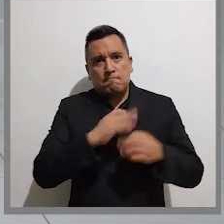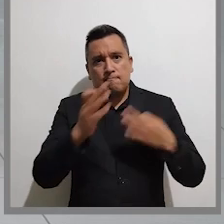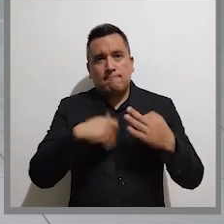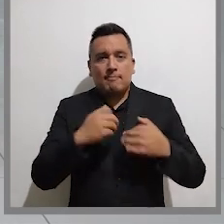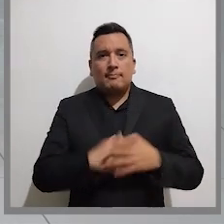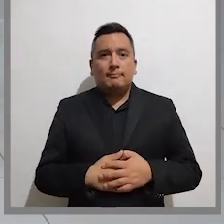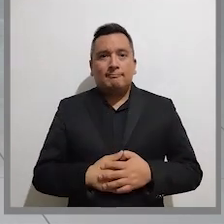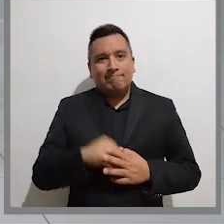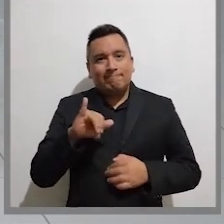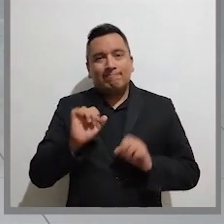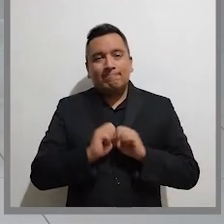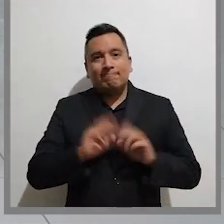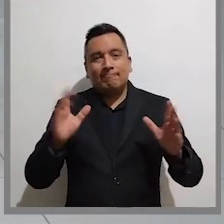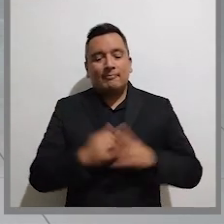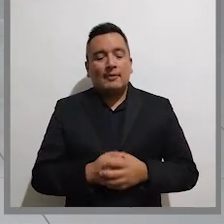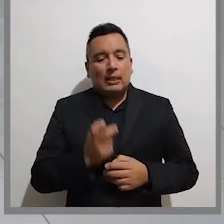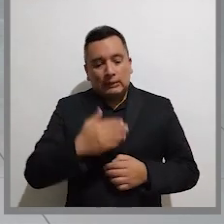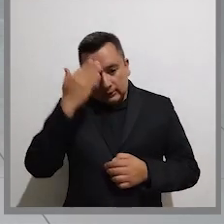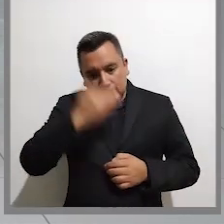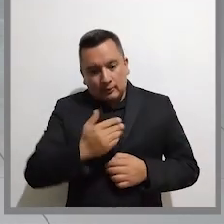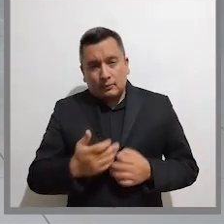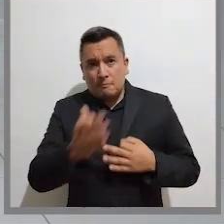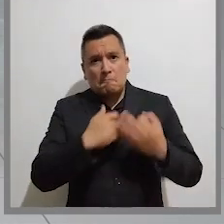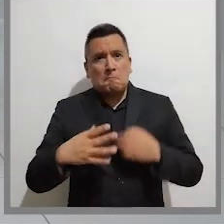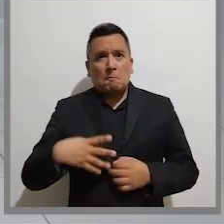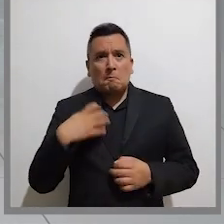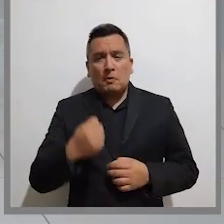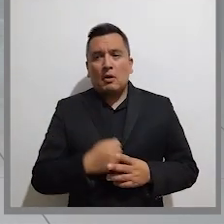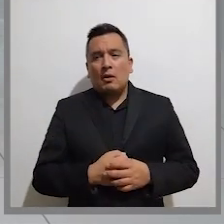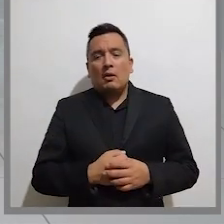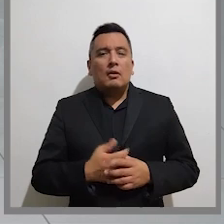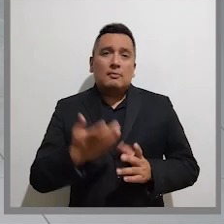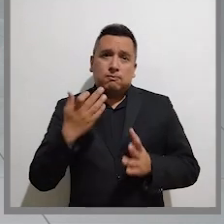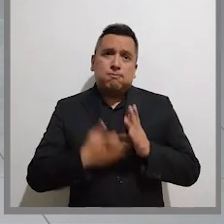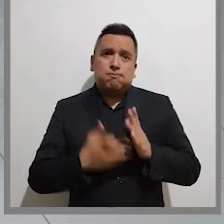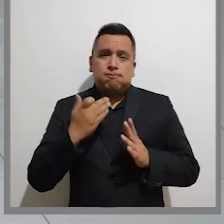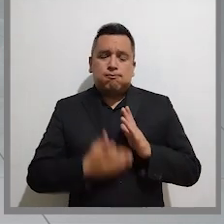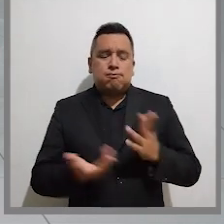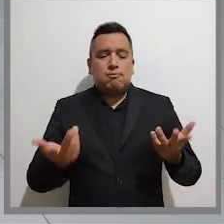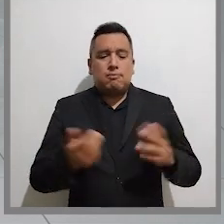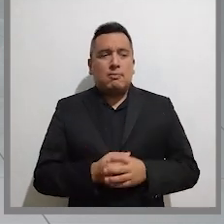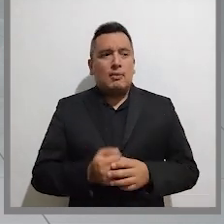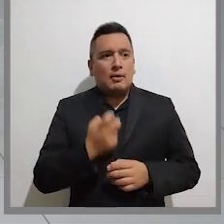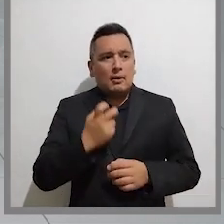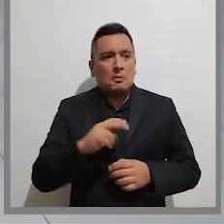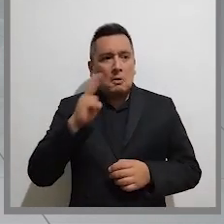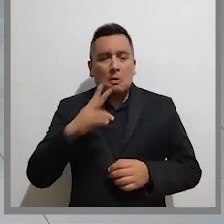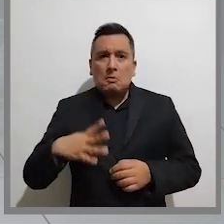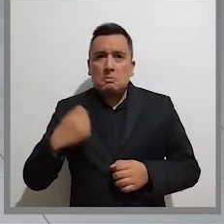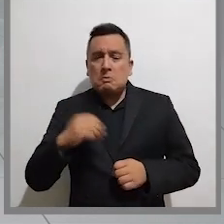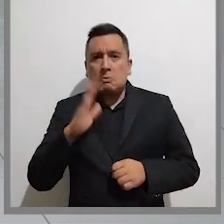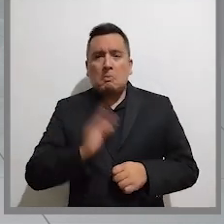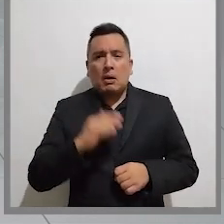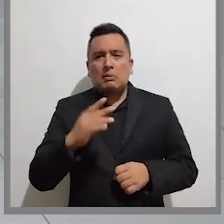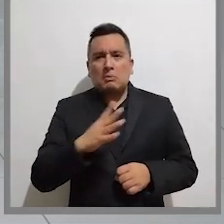todas y todos. Sí, claro que sí, indudablemente se trabaja mucho, hace falta, lo mencionamos ahorita en el primer bloque, hace falta seguir